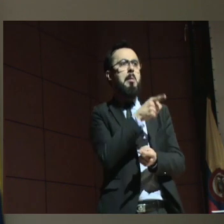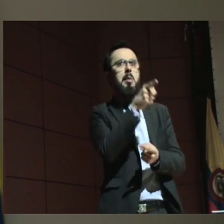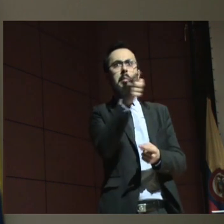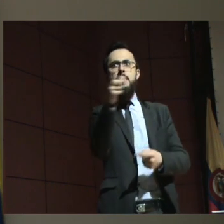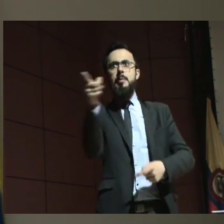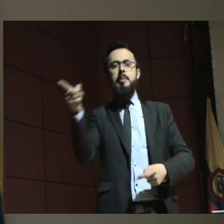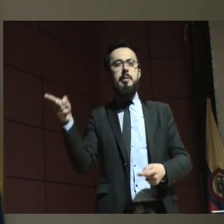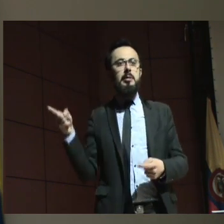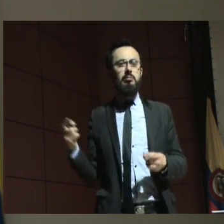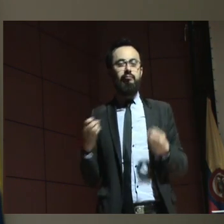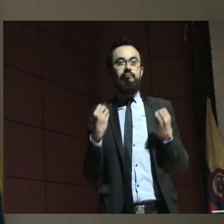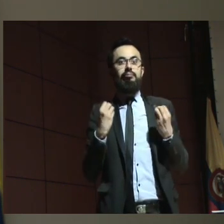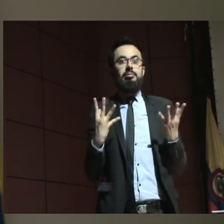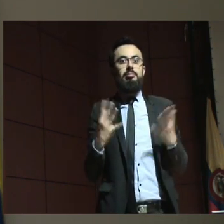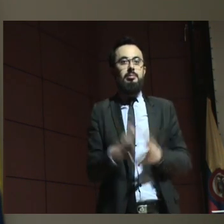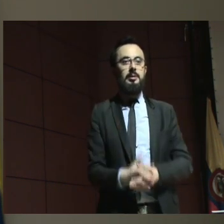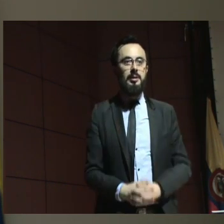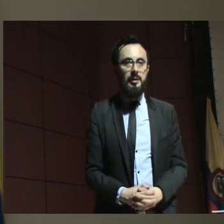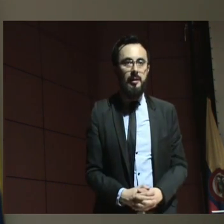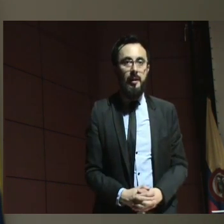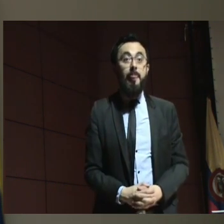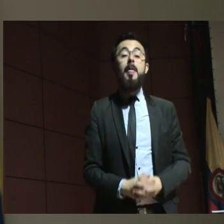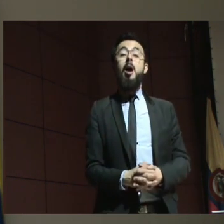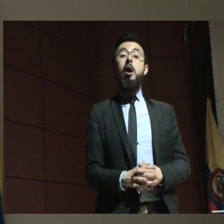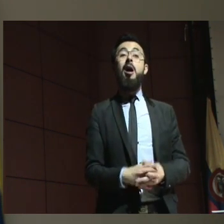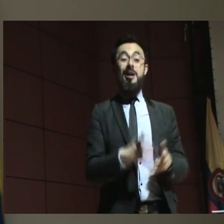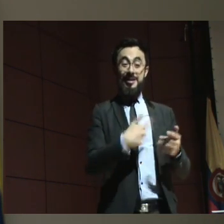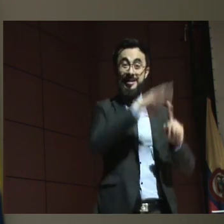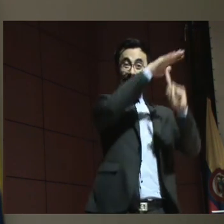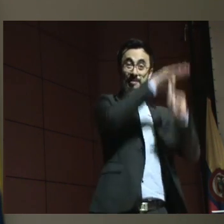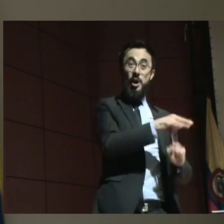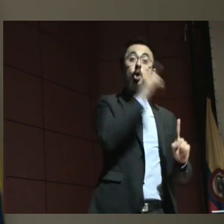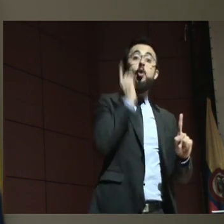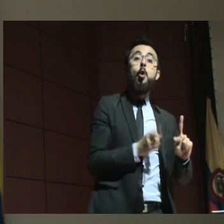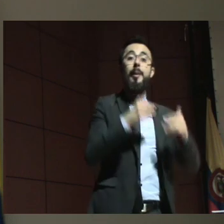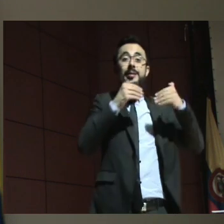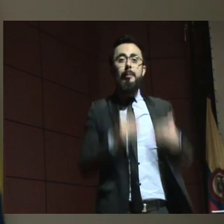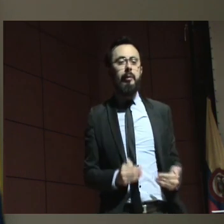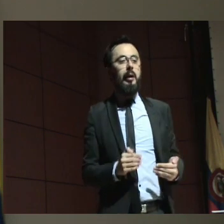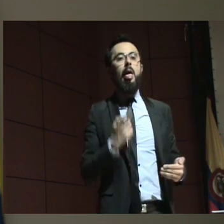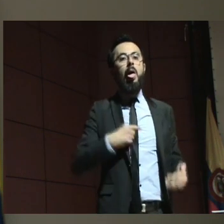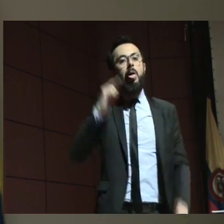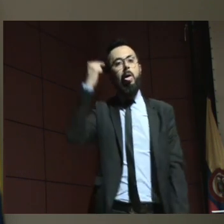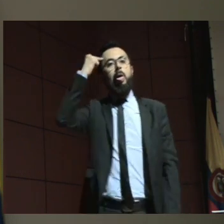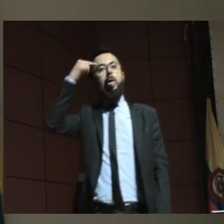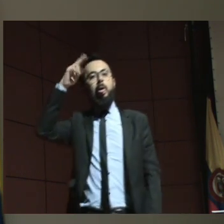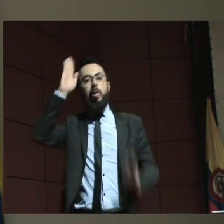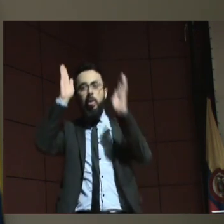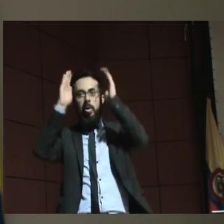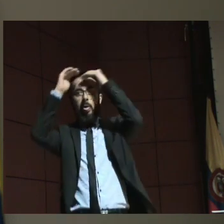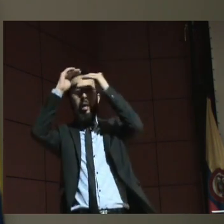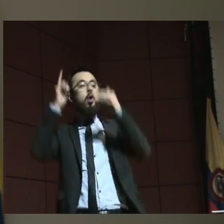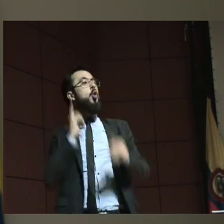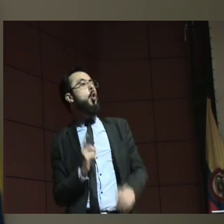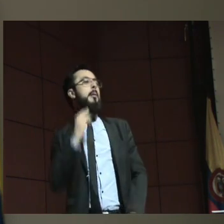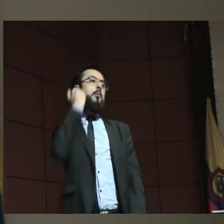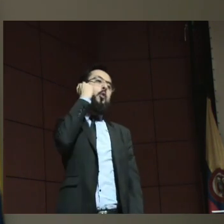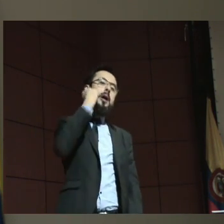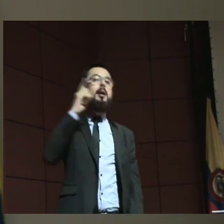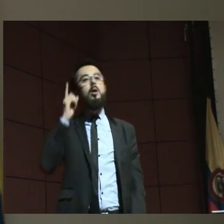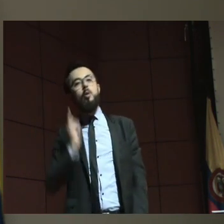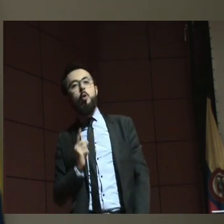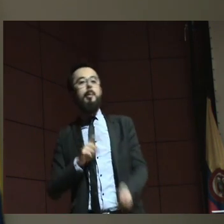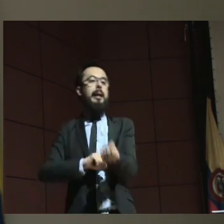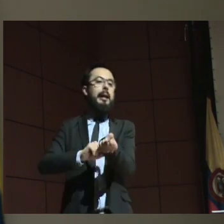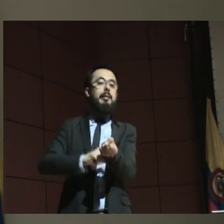por motivos de discapacidad también está permeada por prejuicios de género, por prejuicios de raza, por prejuicios de clase. Y